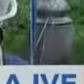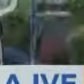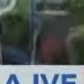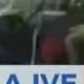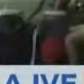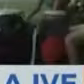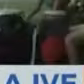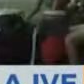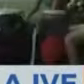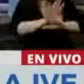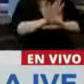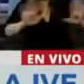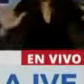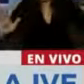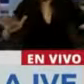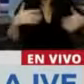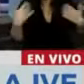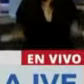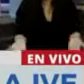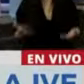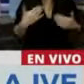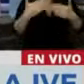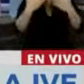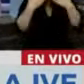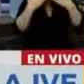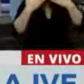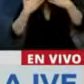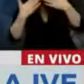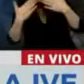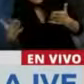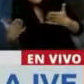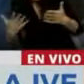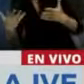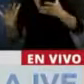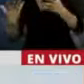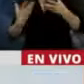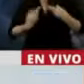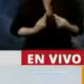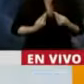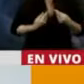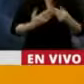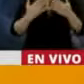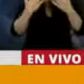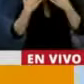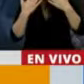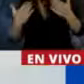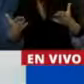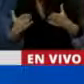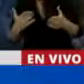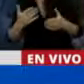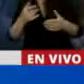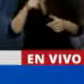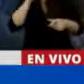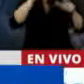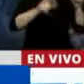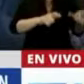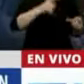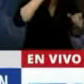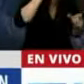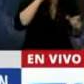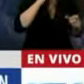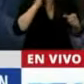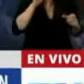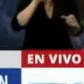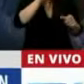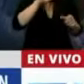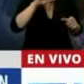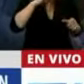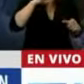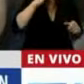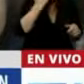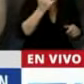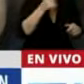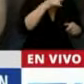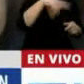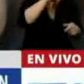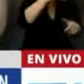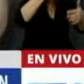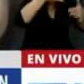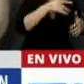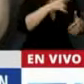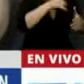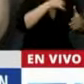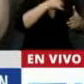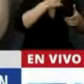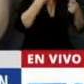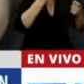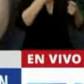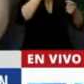cuestionadas abstenciones. El reconocimiento de los jujeños y jujeñas que entienden que esta ley es necesaria y